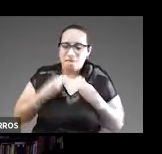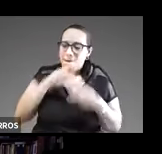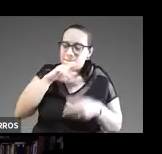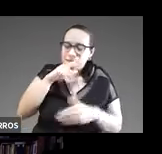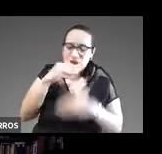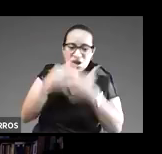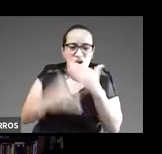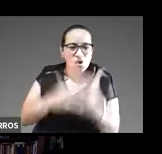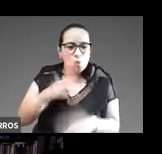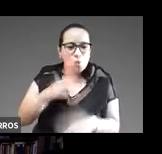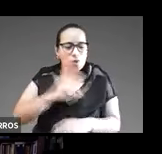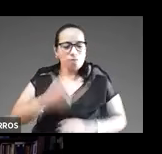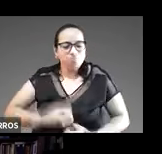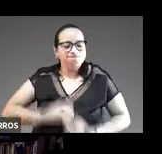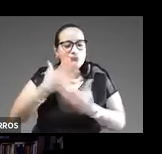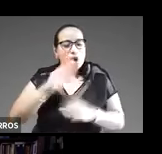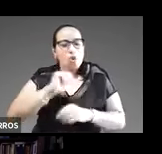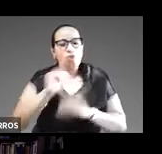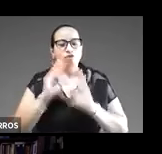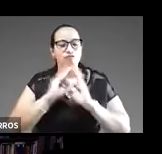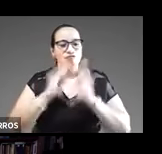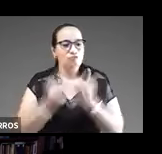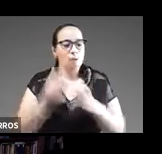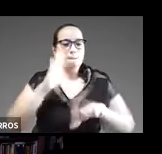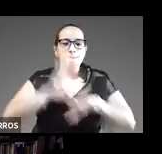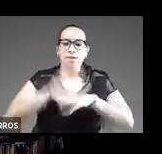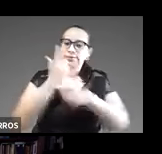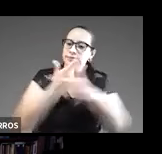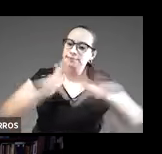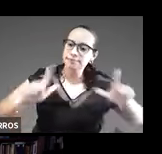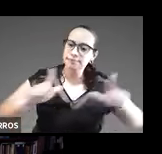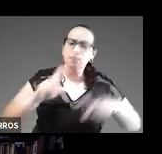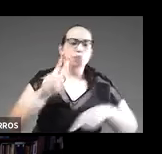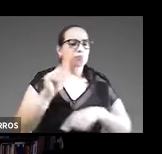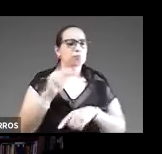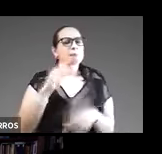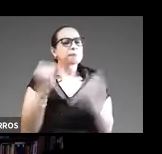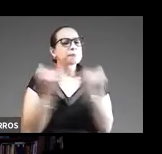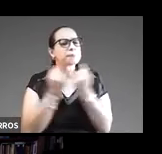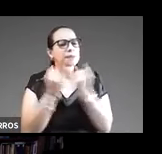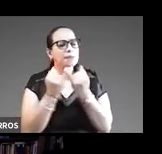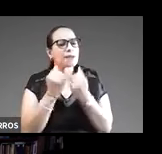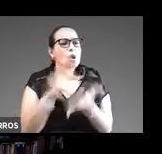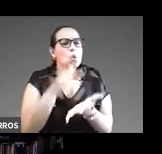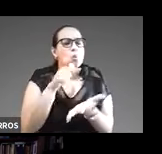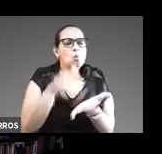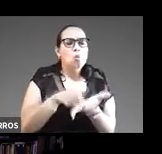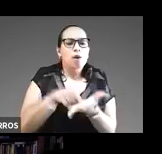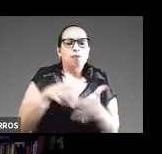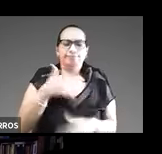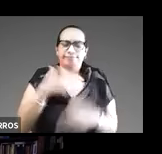permite expresarte de otras maneras con mayor libertad, sino también como un espacio